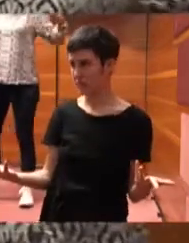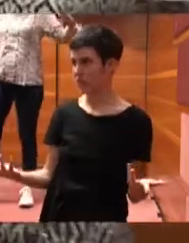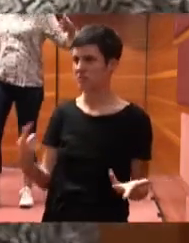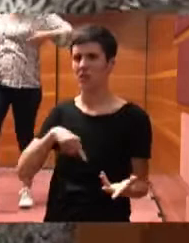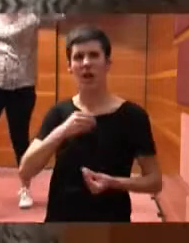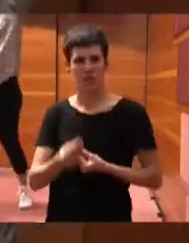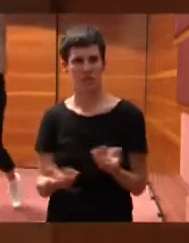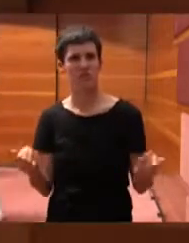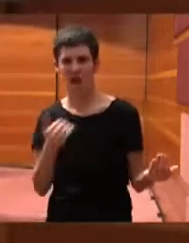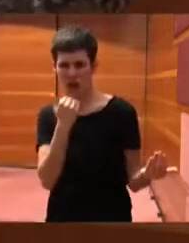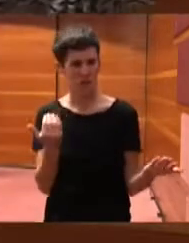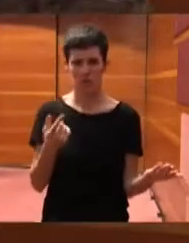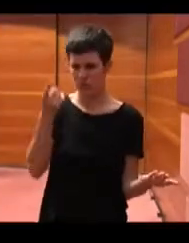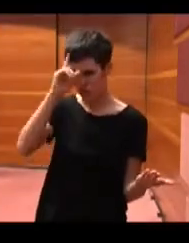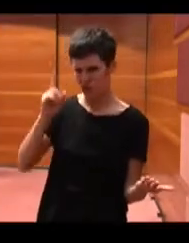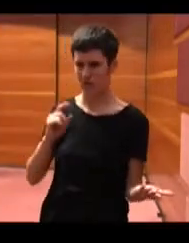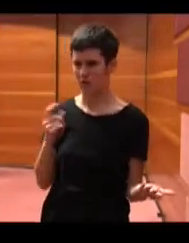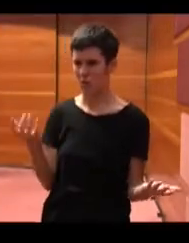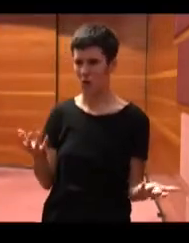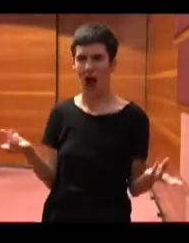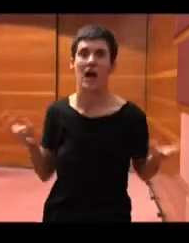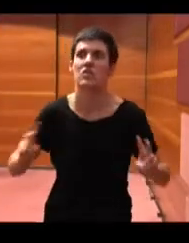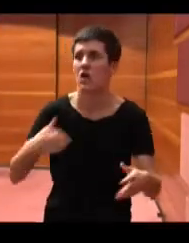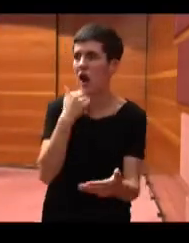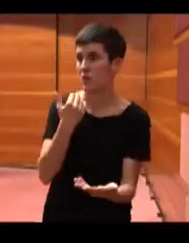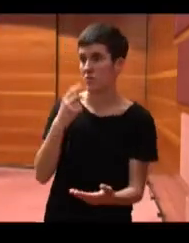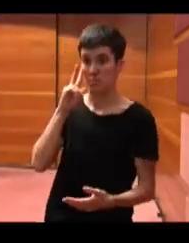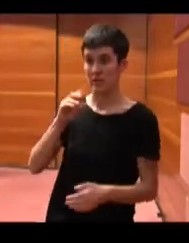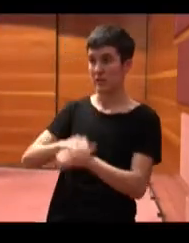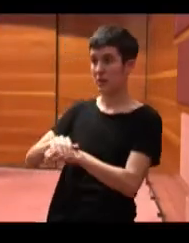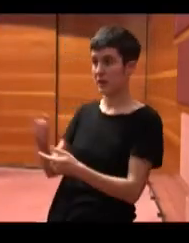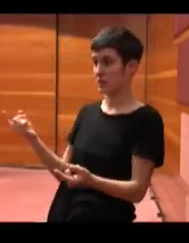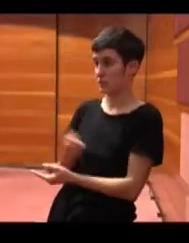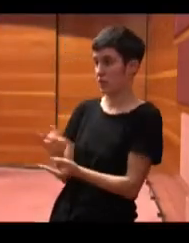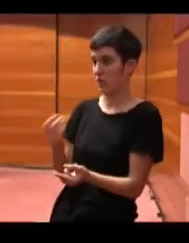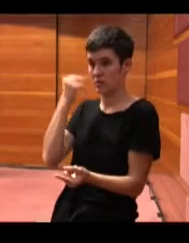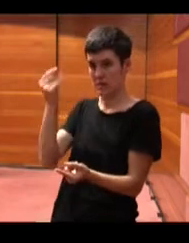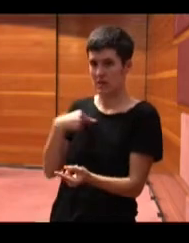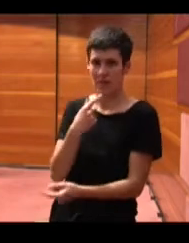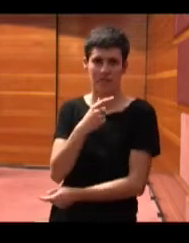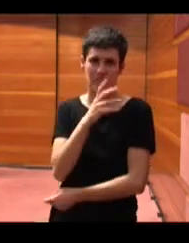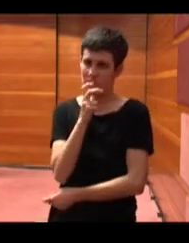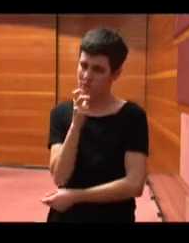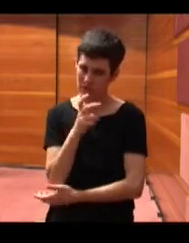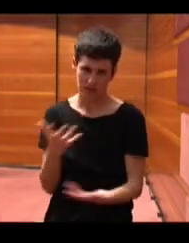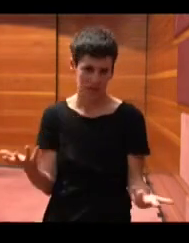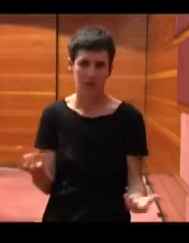vamos a involucrar? ¿Vamos a hacer una acción? Porque, como veis, a todas mis amigas les había parecido fatal, ¿vale?